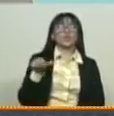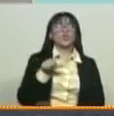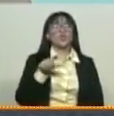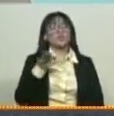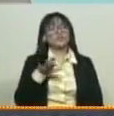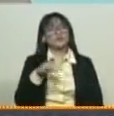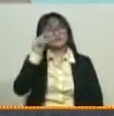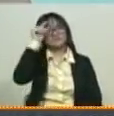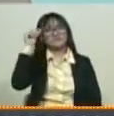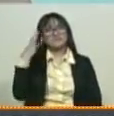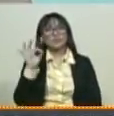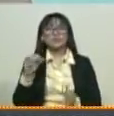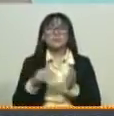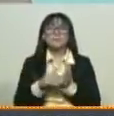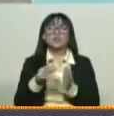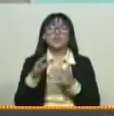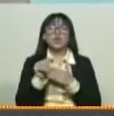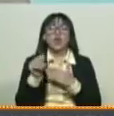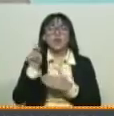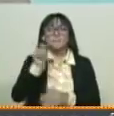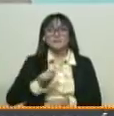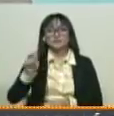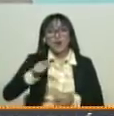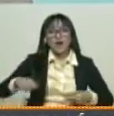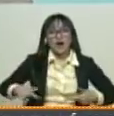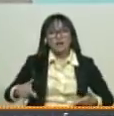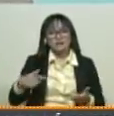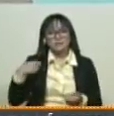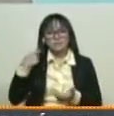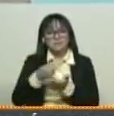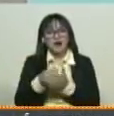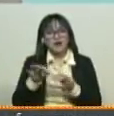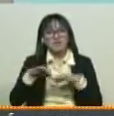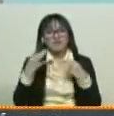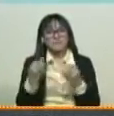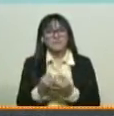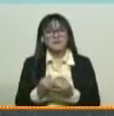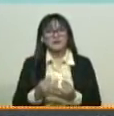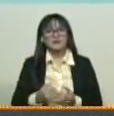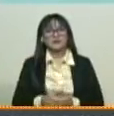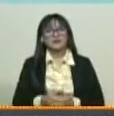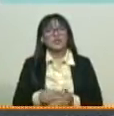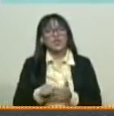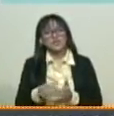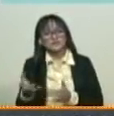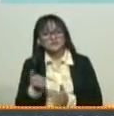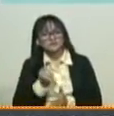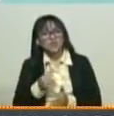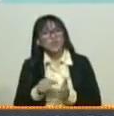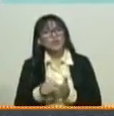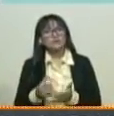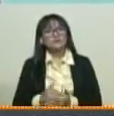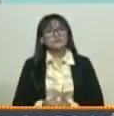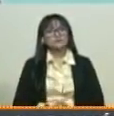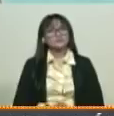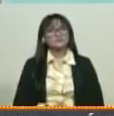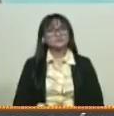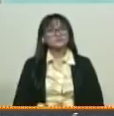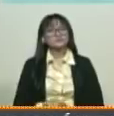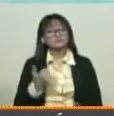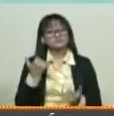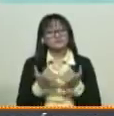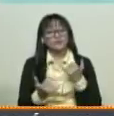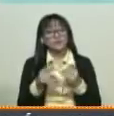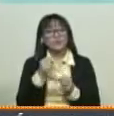Julio Borges los 50 mil dólares mensuales que se gasta para poder mantener a su familia donde la mantiene? ¿De dónde lo saca? La última vez que